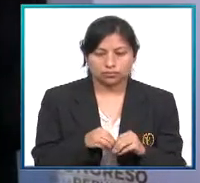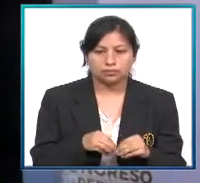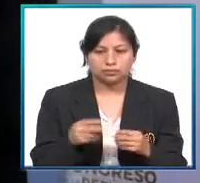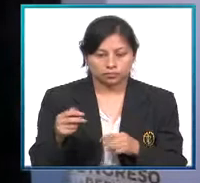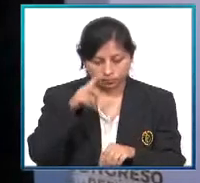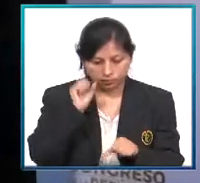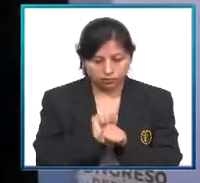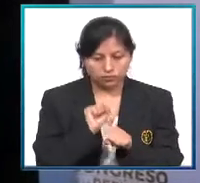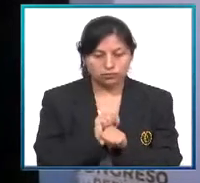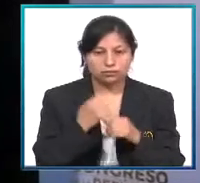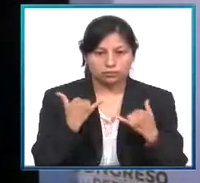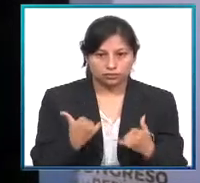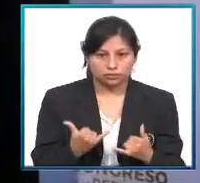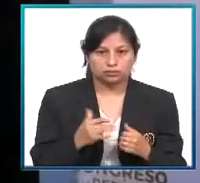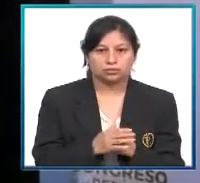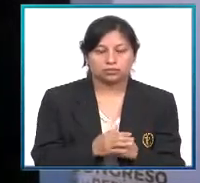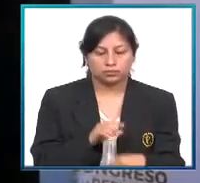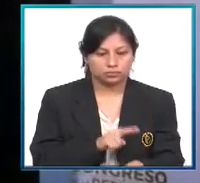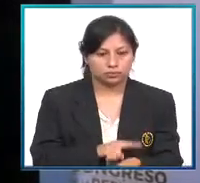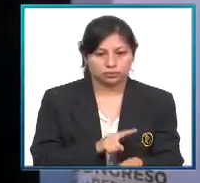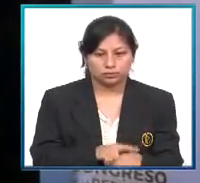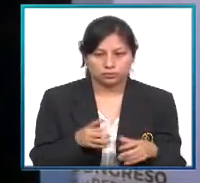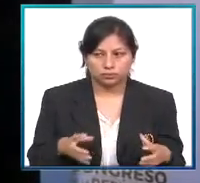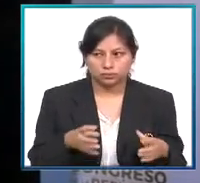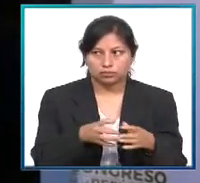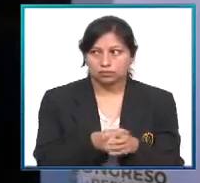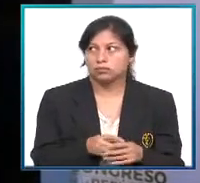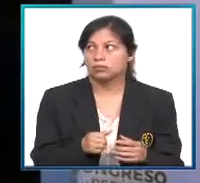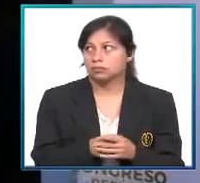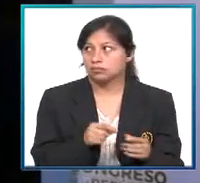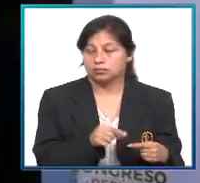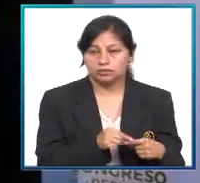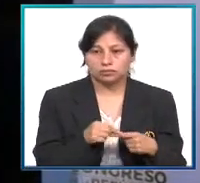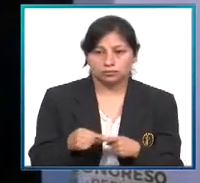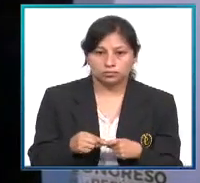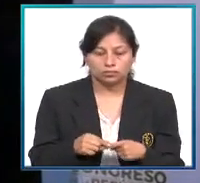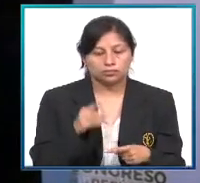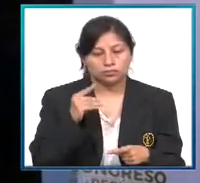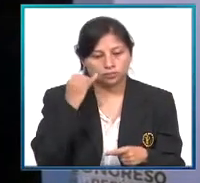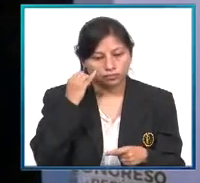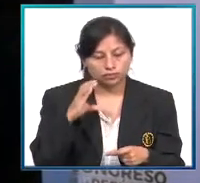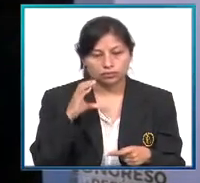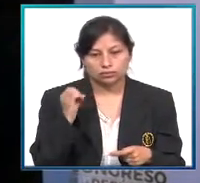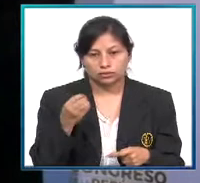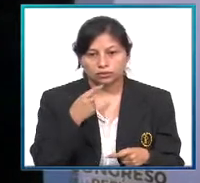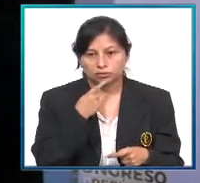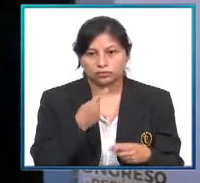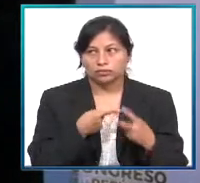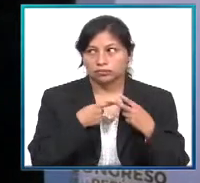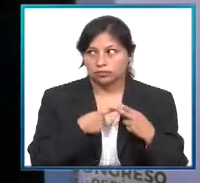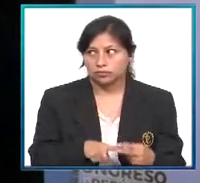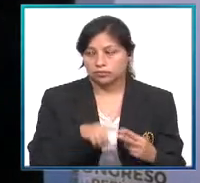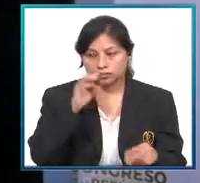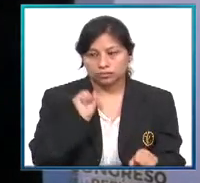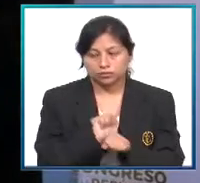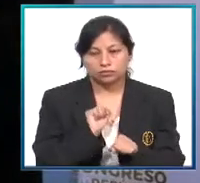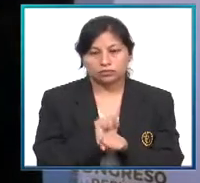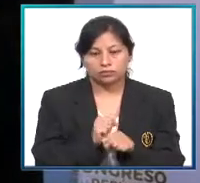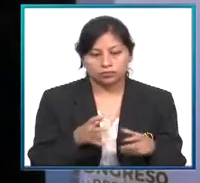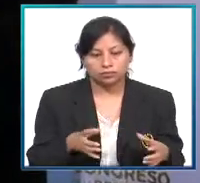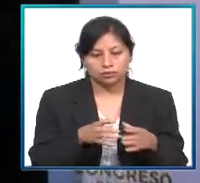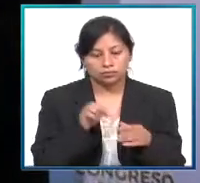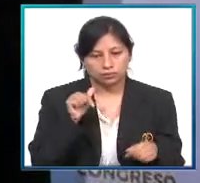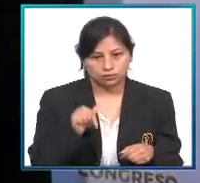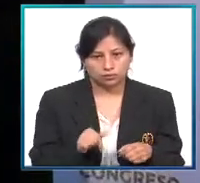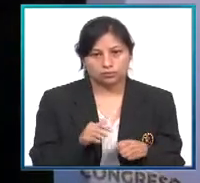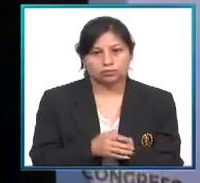venido trabajando desde ya varios tiempo en la comisión, específicamente a la DIAC. Desde el inicio del trabajo de la comisión de este